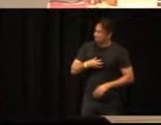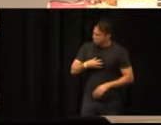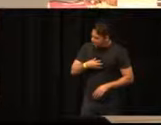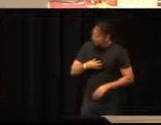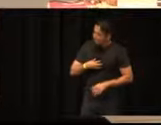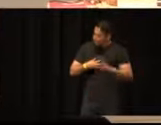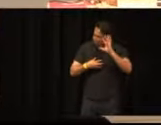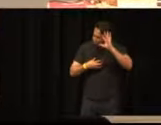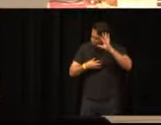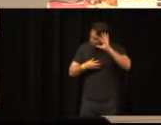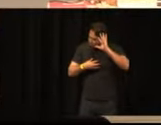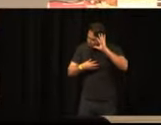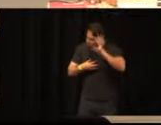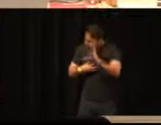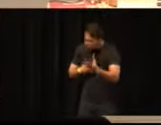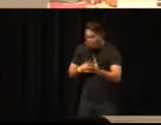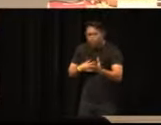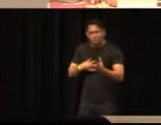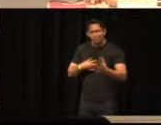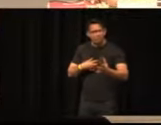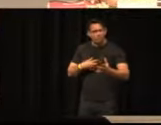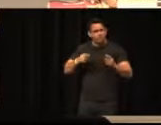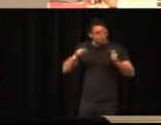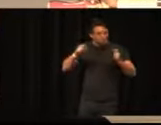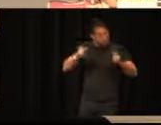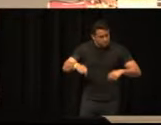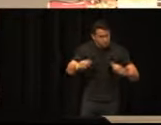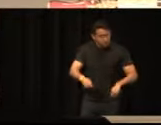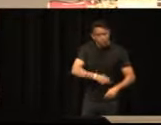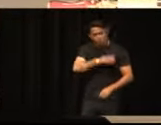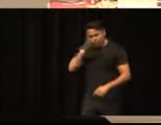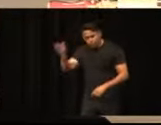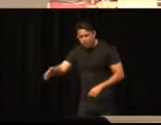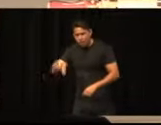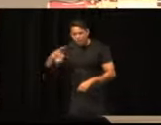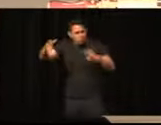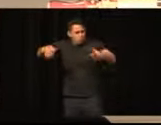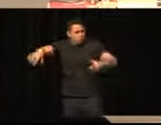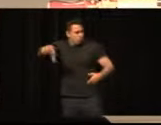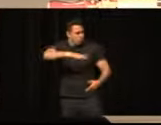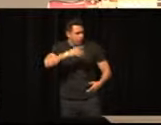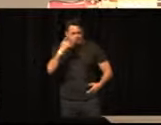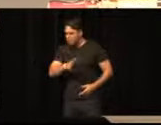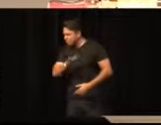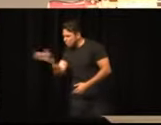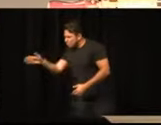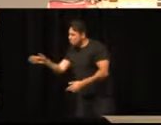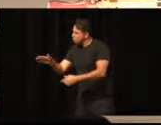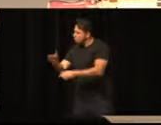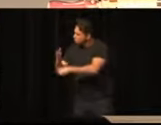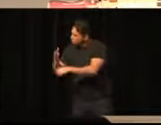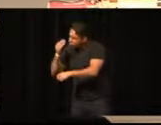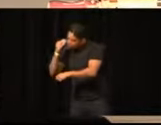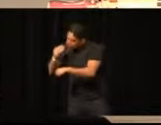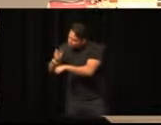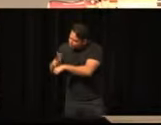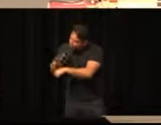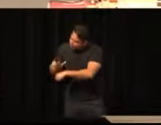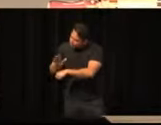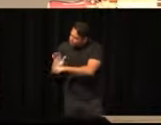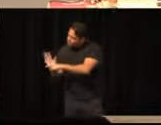ellos, fuimos convencidos de que nosotros tendríamos que frecuentar un lugar como este, desarrollar cualquier